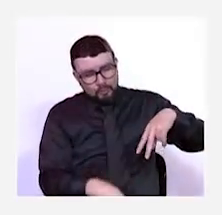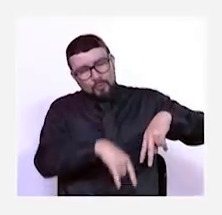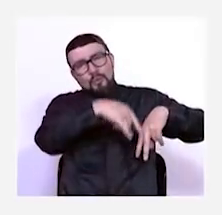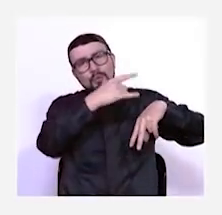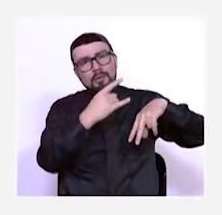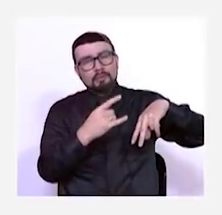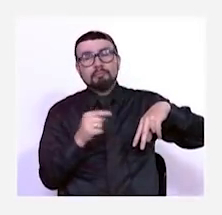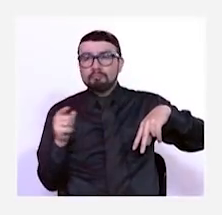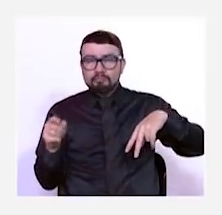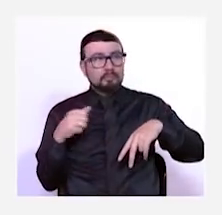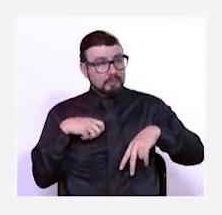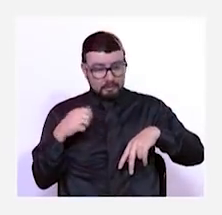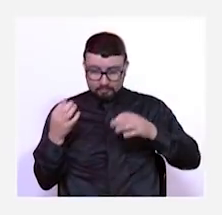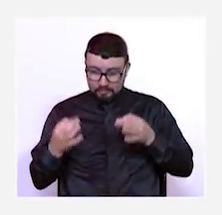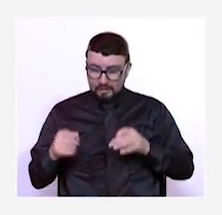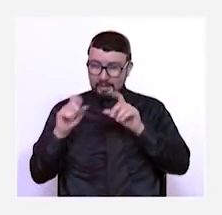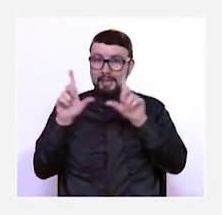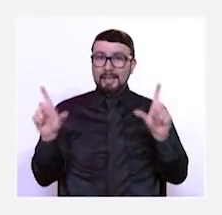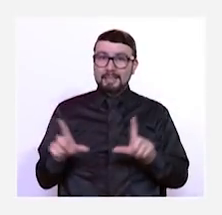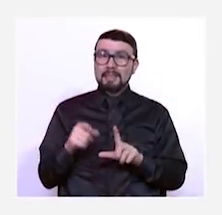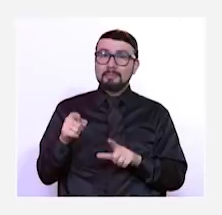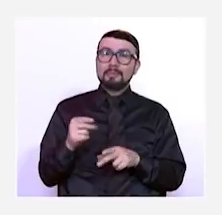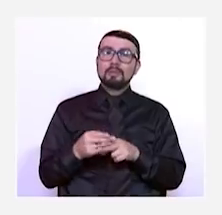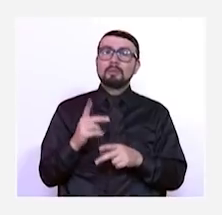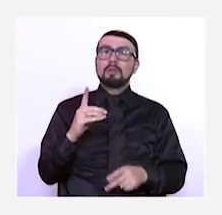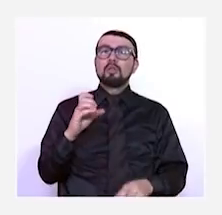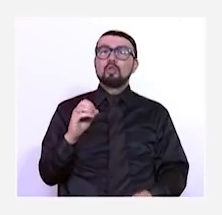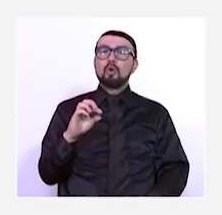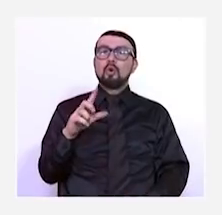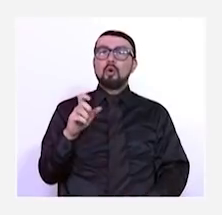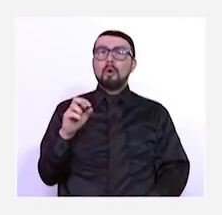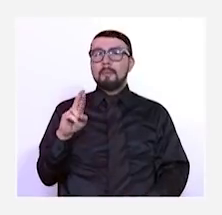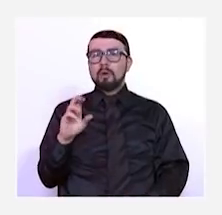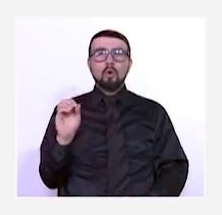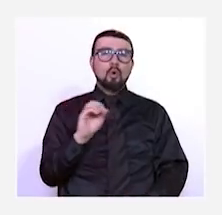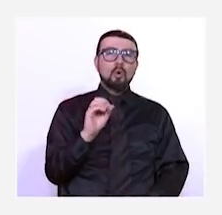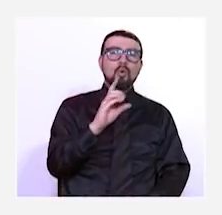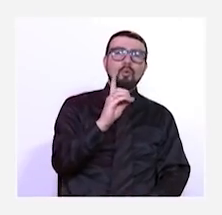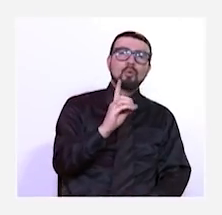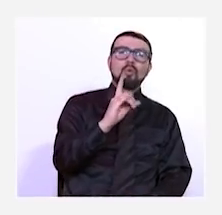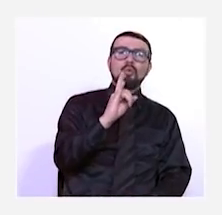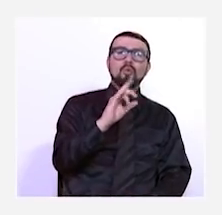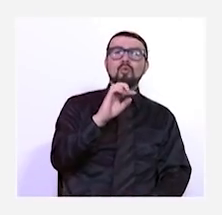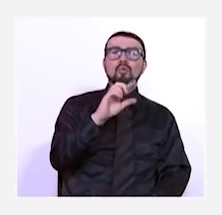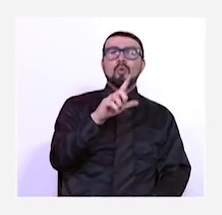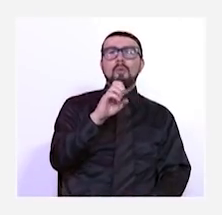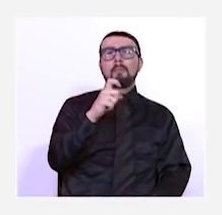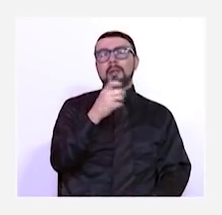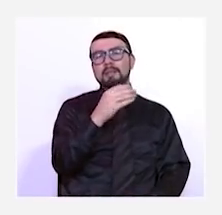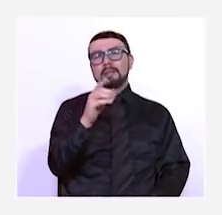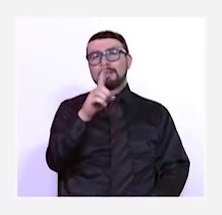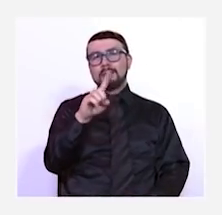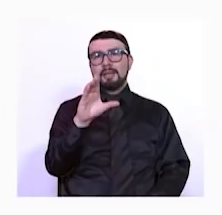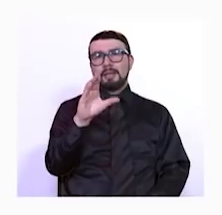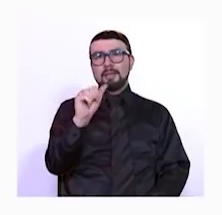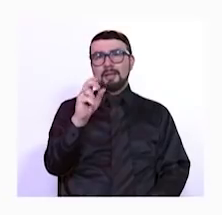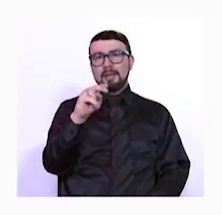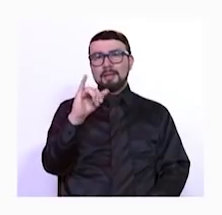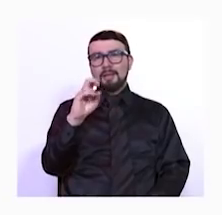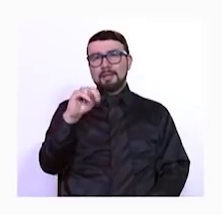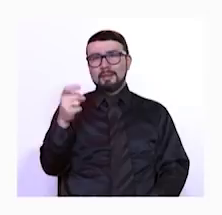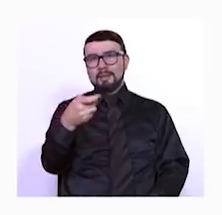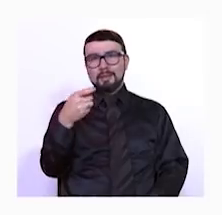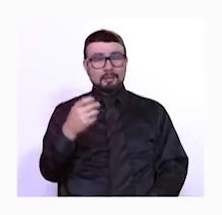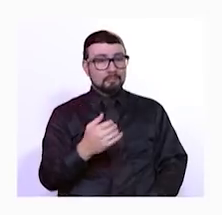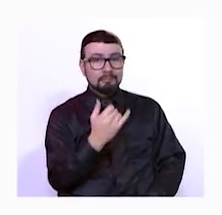ese examen específico del Doppler o duplex scanning, Doppler venoso de miembros